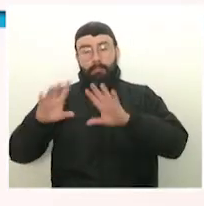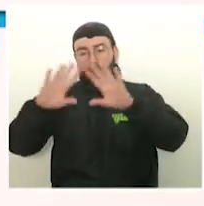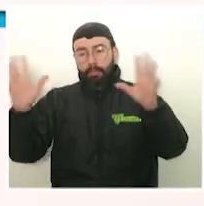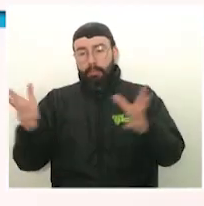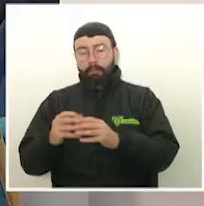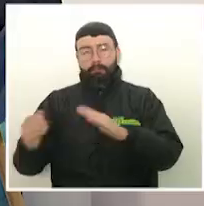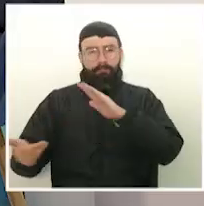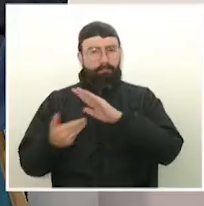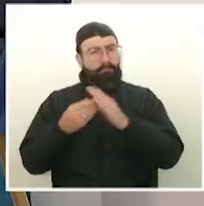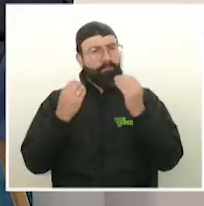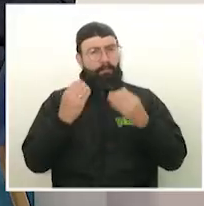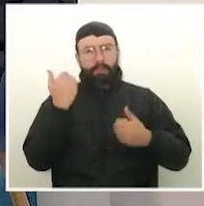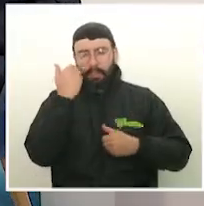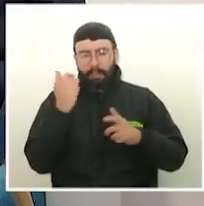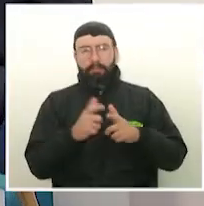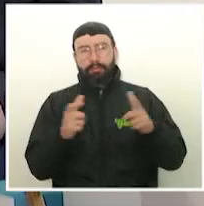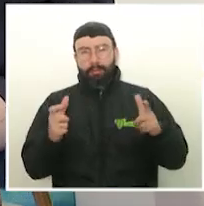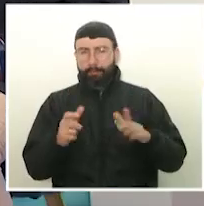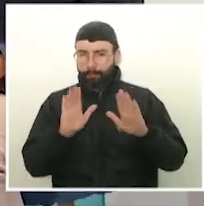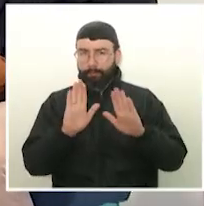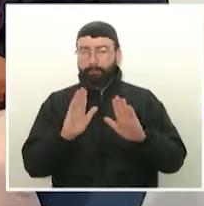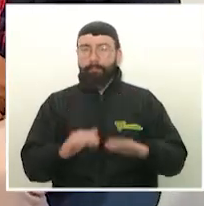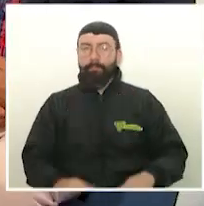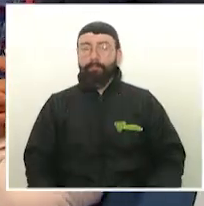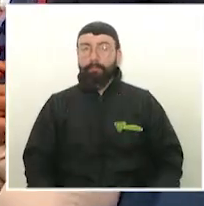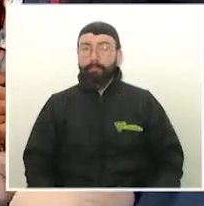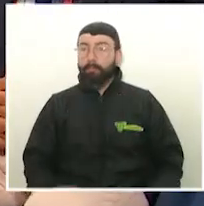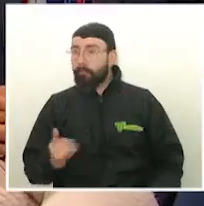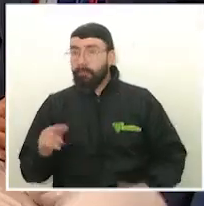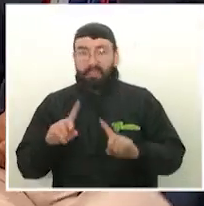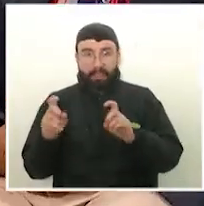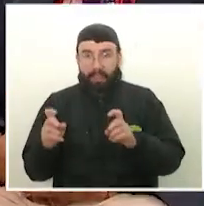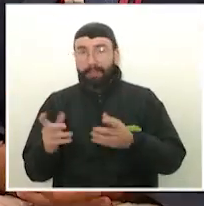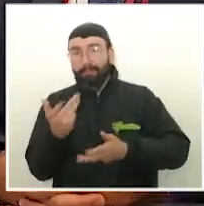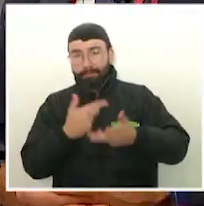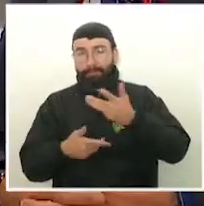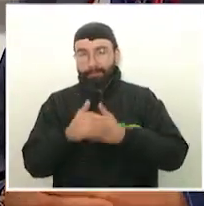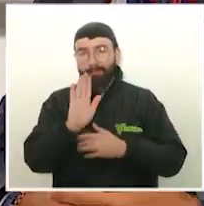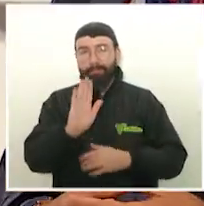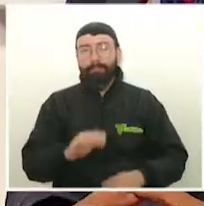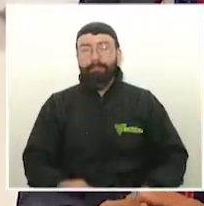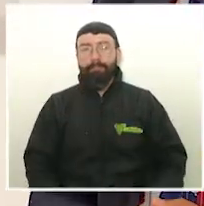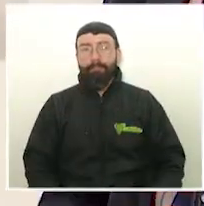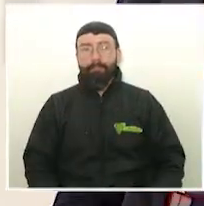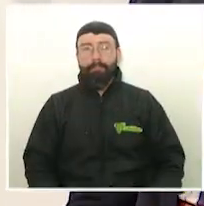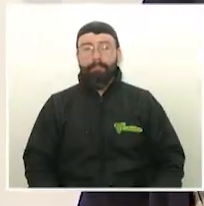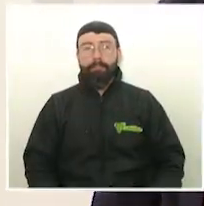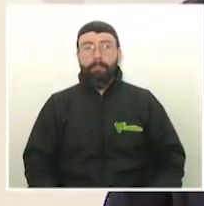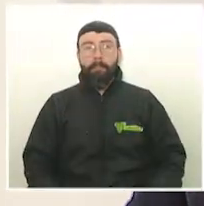tantas enfermedades. Seguimos en Conexión Vital hablando e interactuando con ustedes.